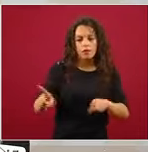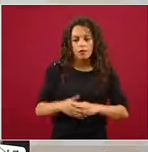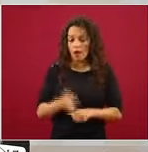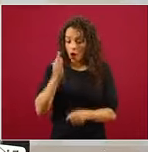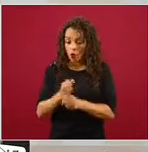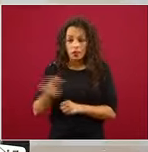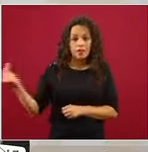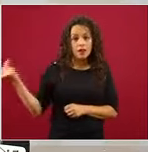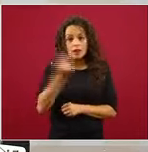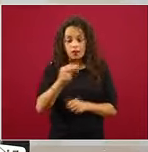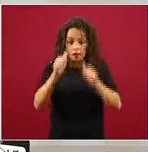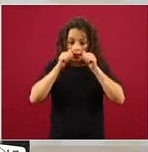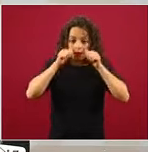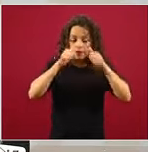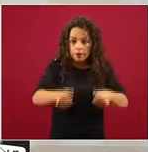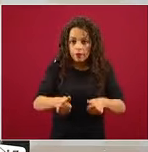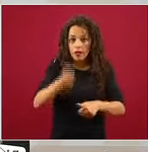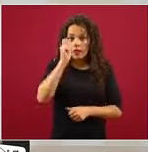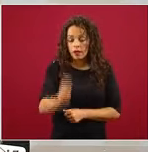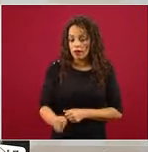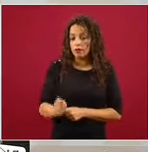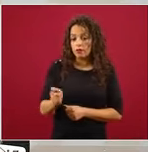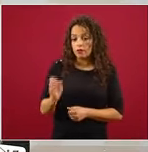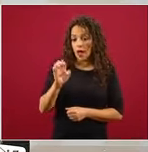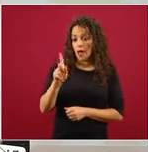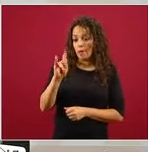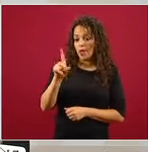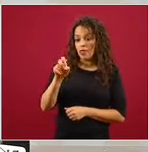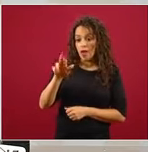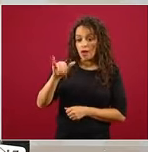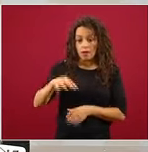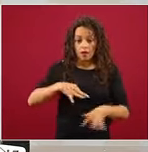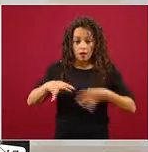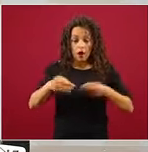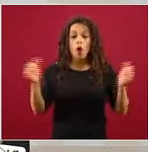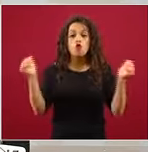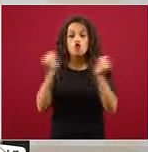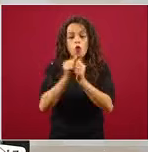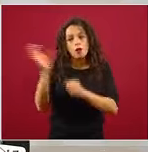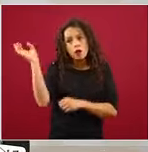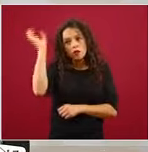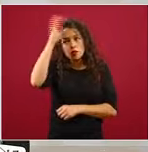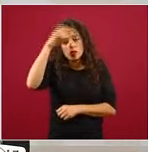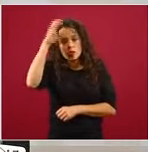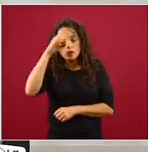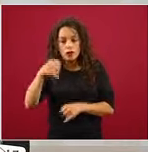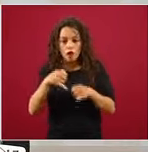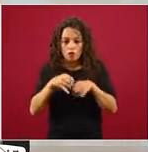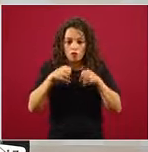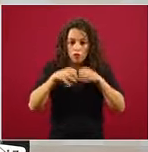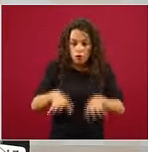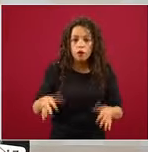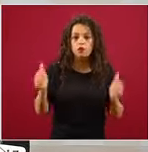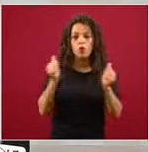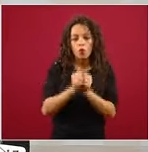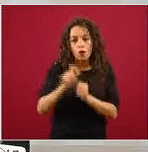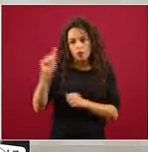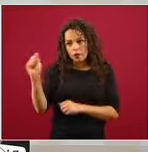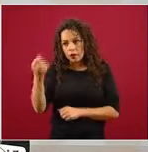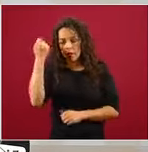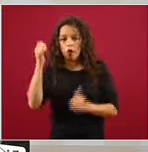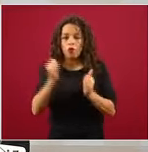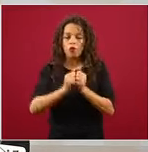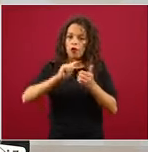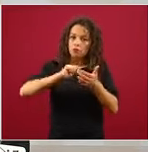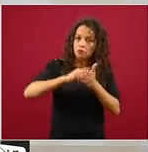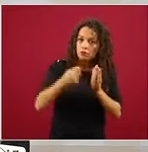epidemia, seguirla atendiendo con base en la ciencia, con base en la técnica, y eso es lo que vamos a seguir haciendo. Si alguien quisiera pensar en